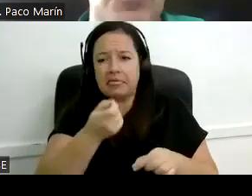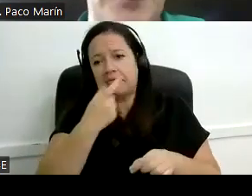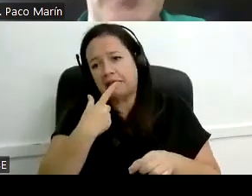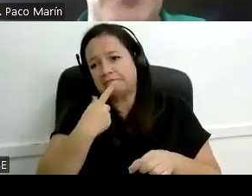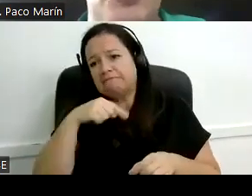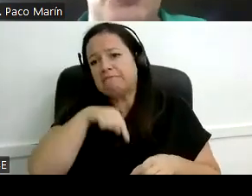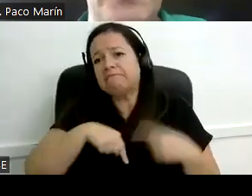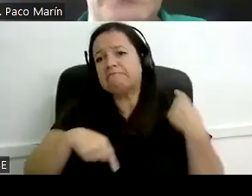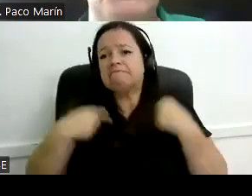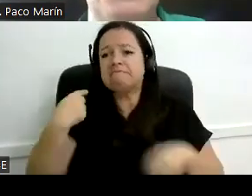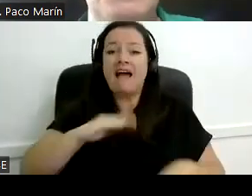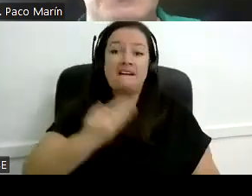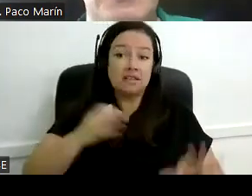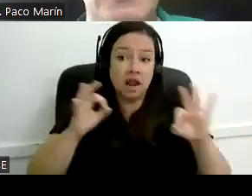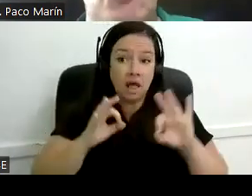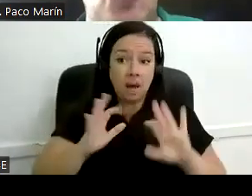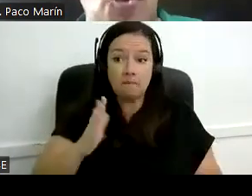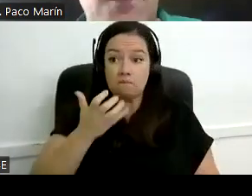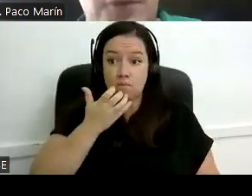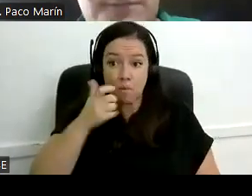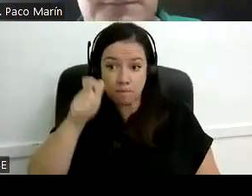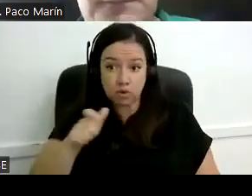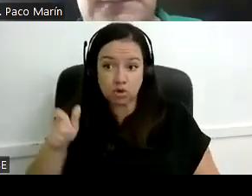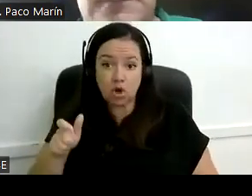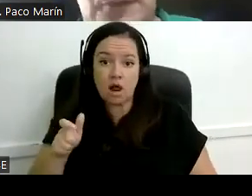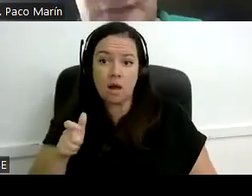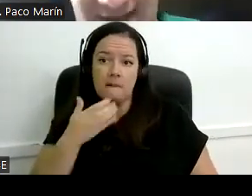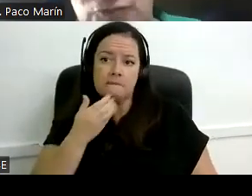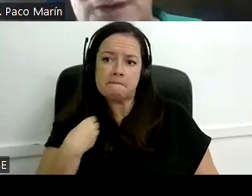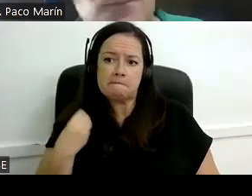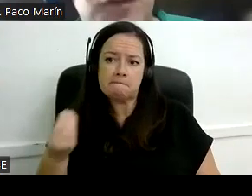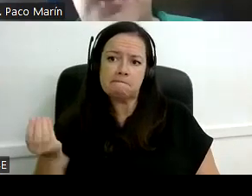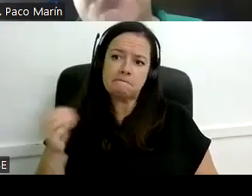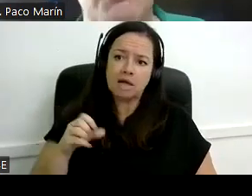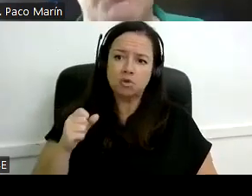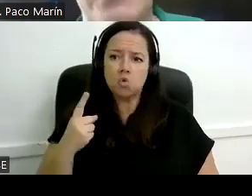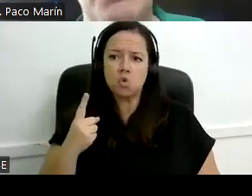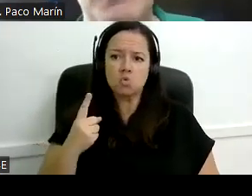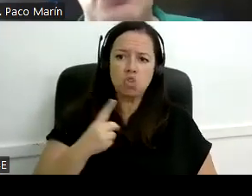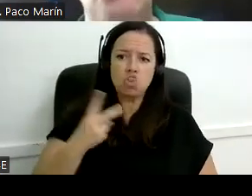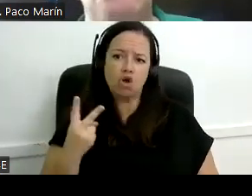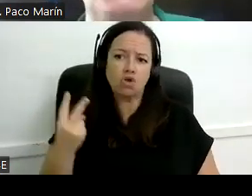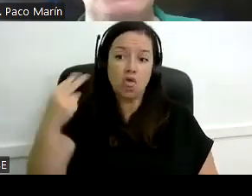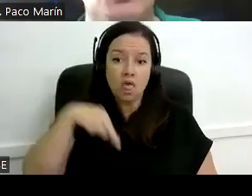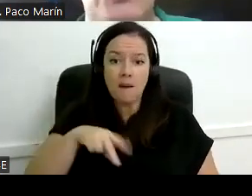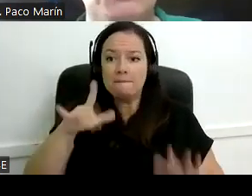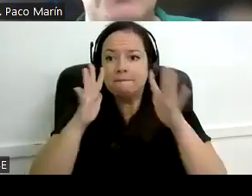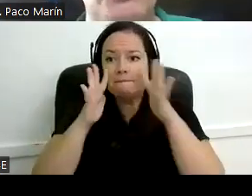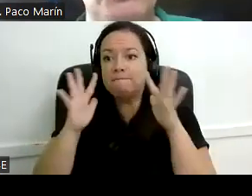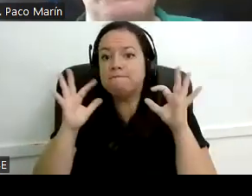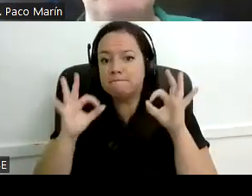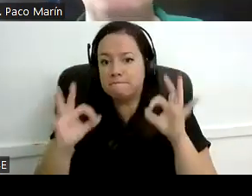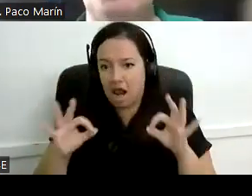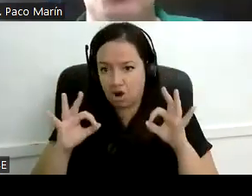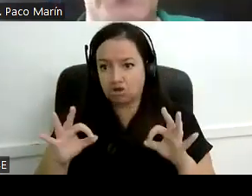no acumularán efectos secundarios, como sí que resulta muchísimo más peligroso cuando la